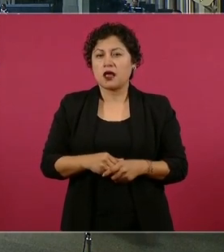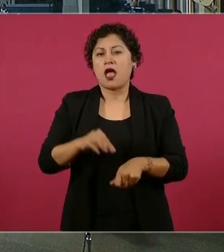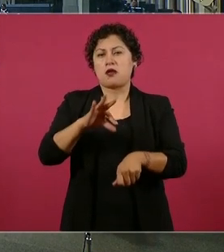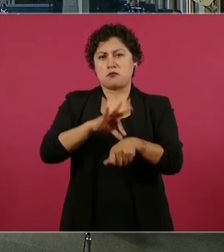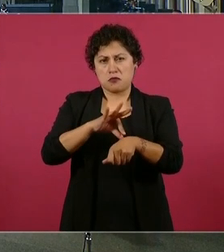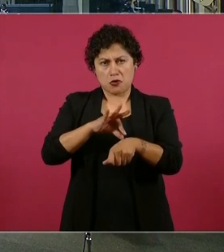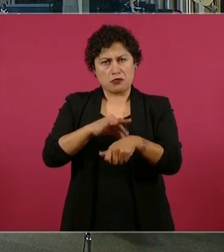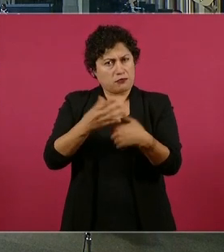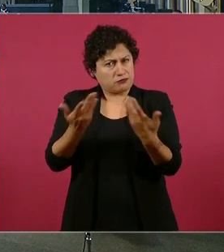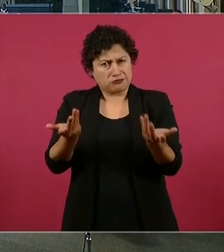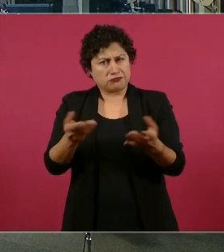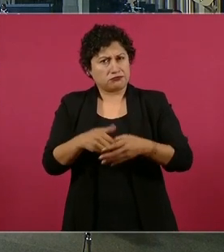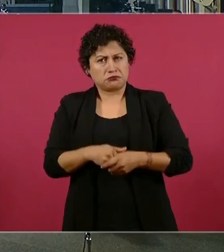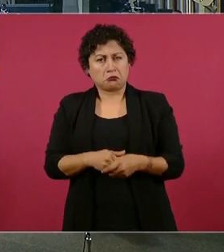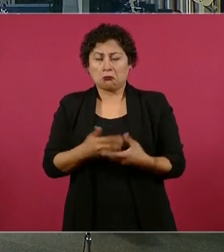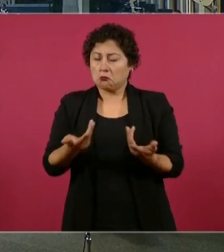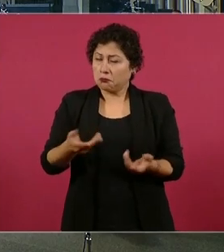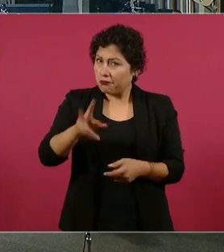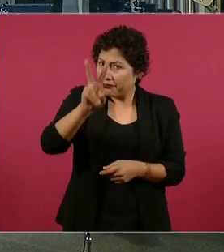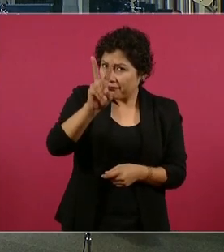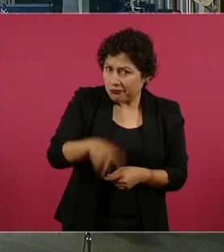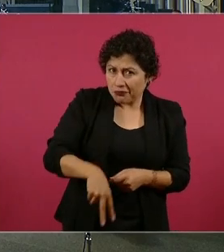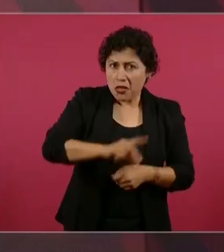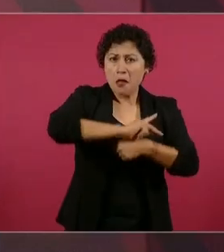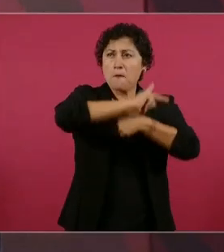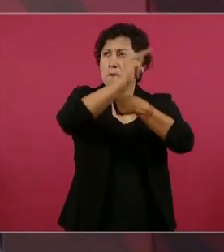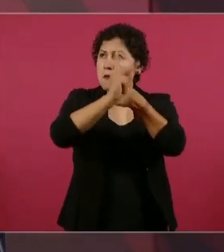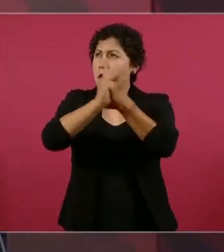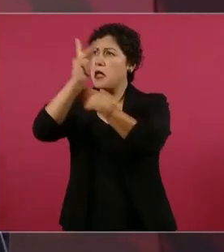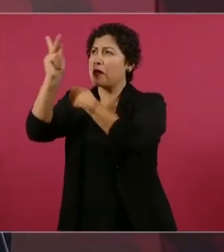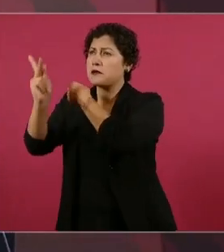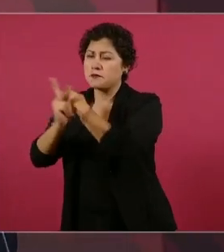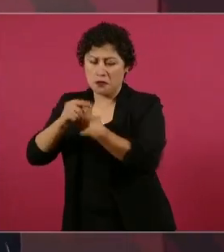médicos, ¿sí? O sea, llevamos relaciones con todos los países.